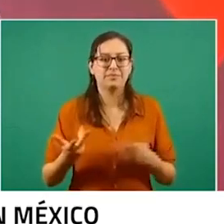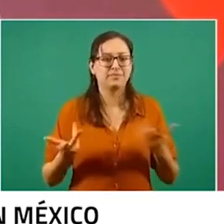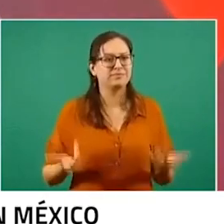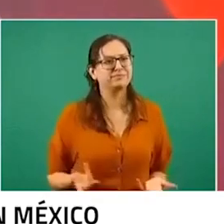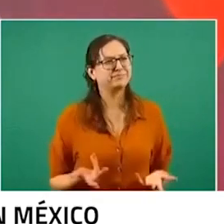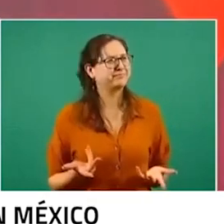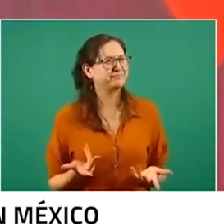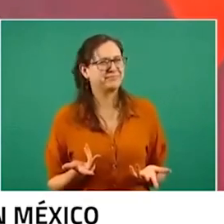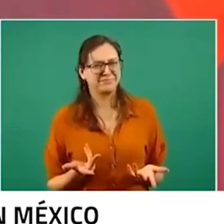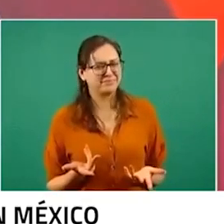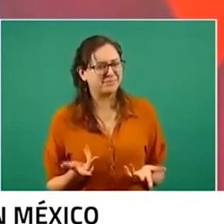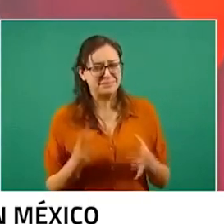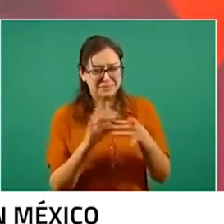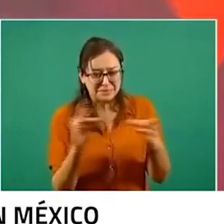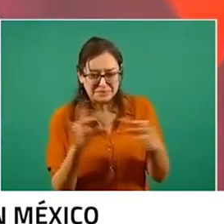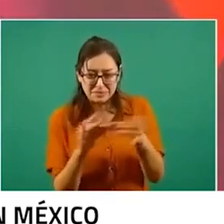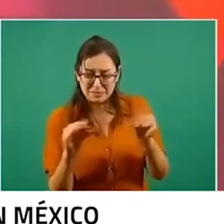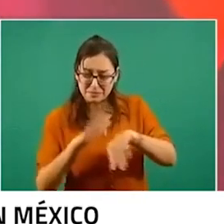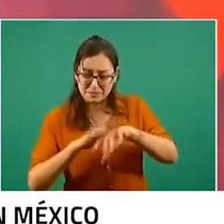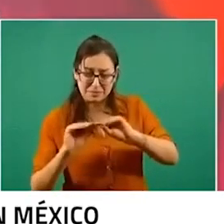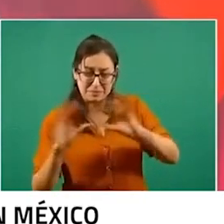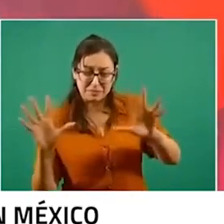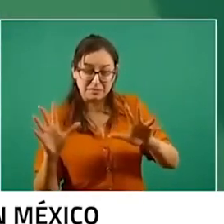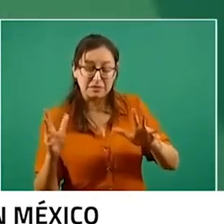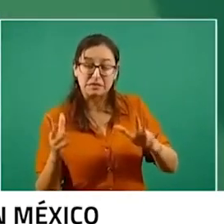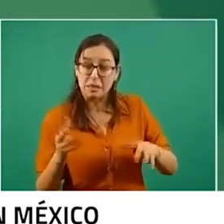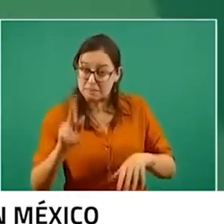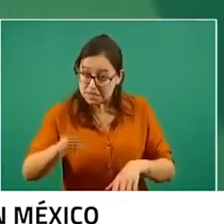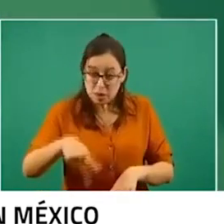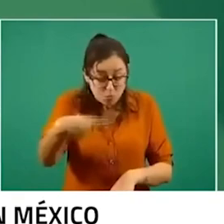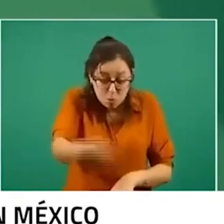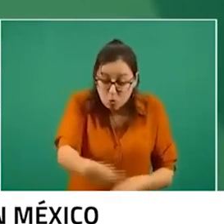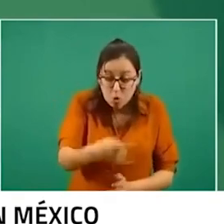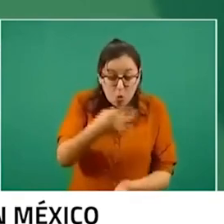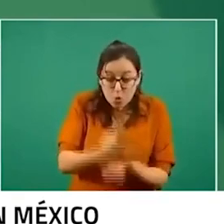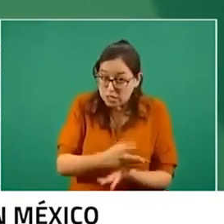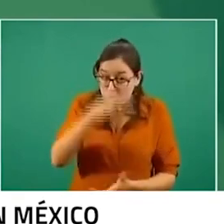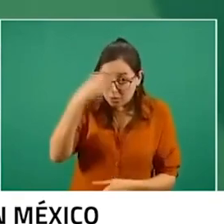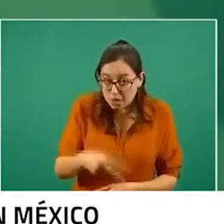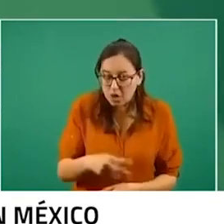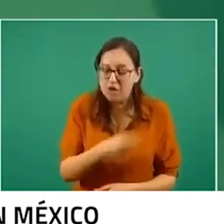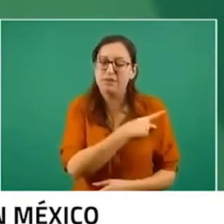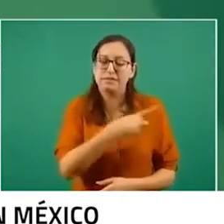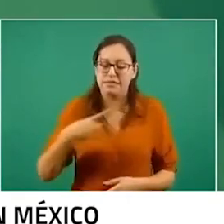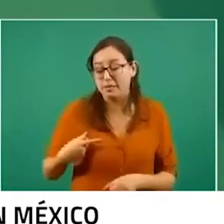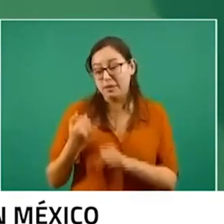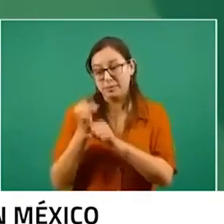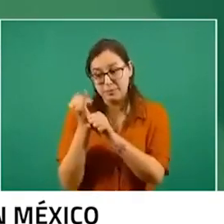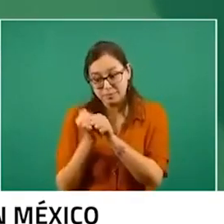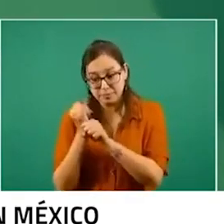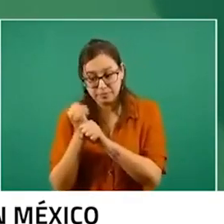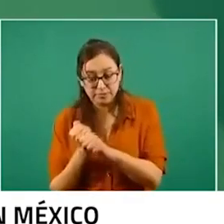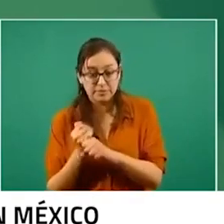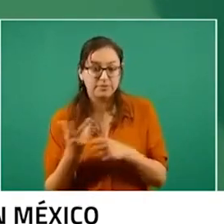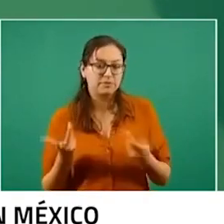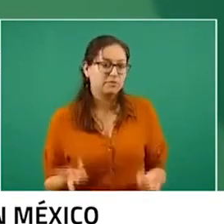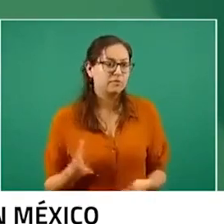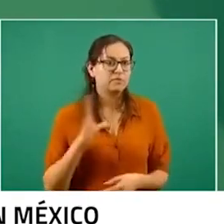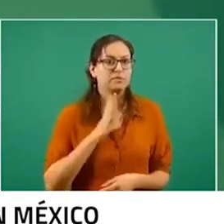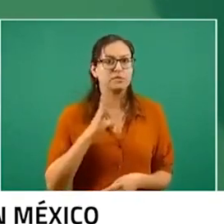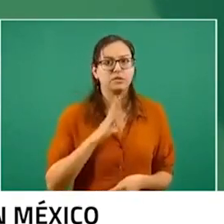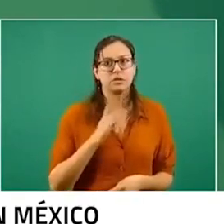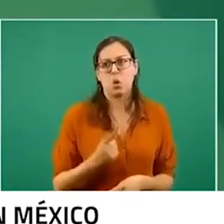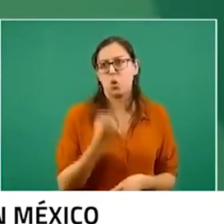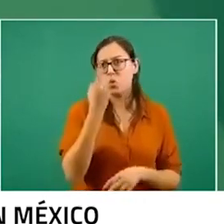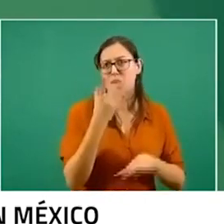pena describirla como tal, pues se tiene que estudiar su importancia. Entonces, no es solamente que existe una variante mexicana, es